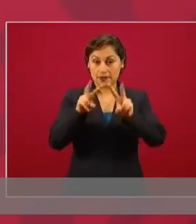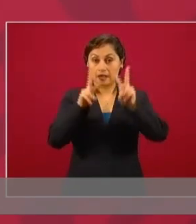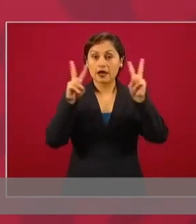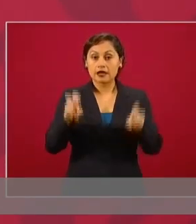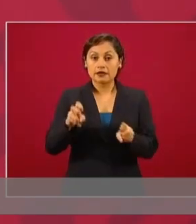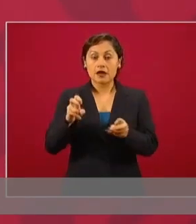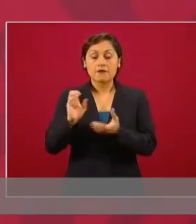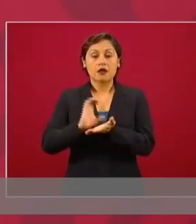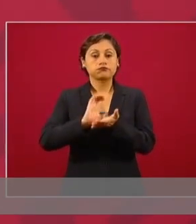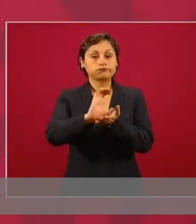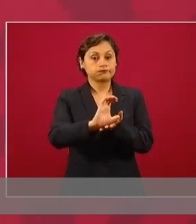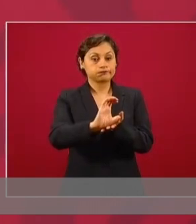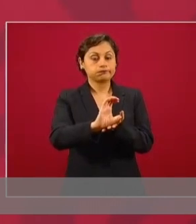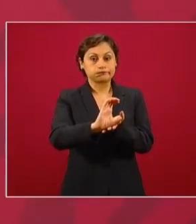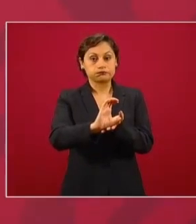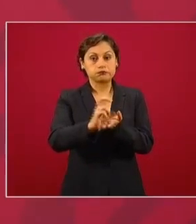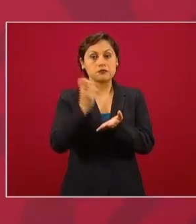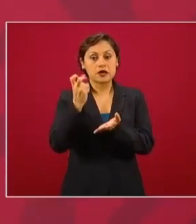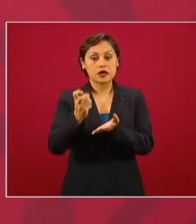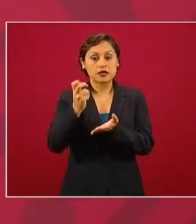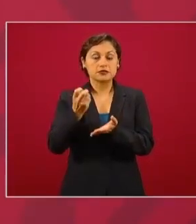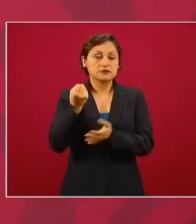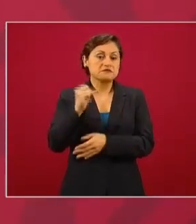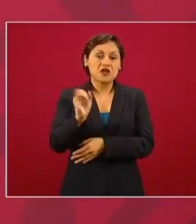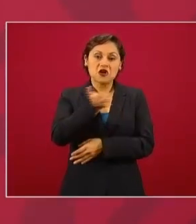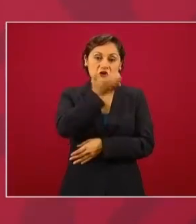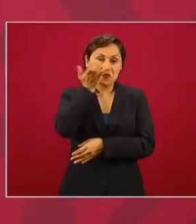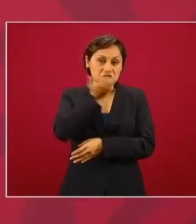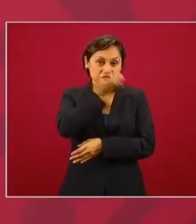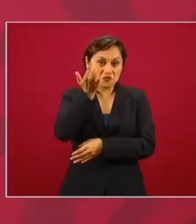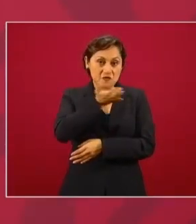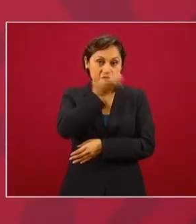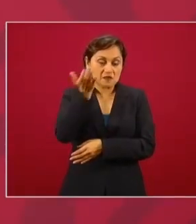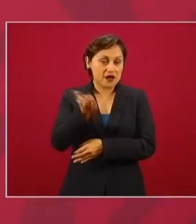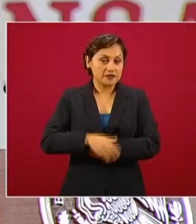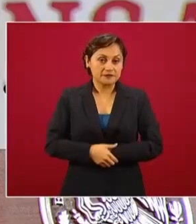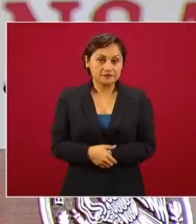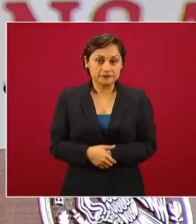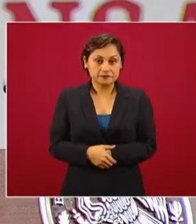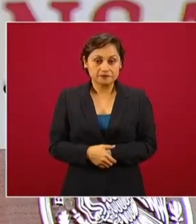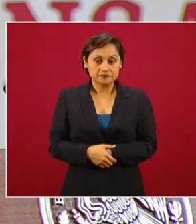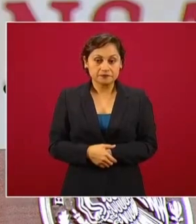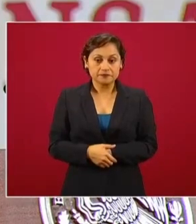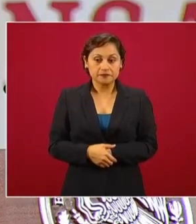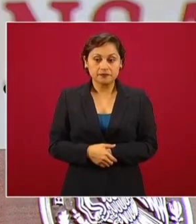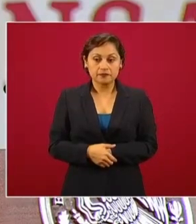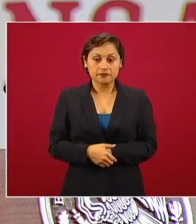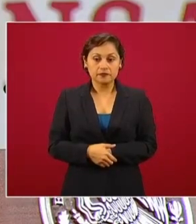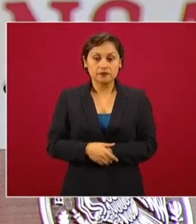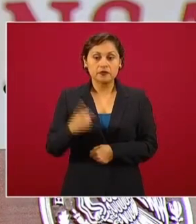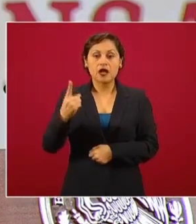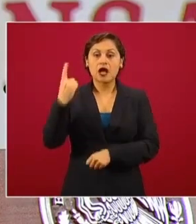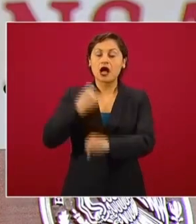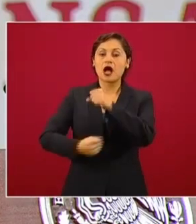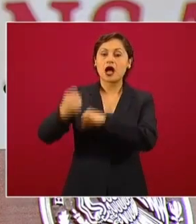operación de rutina, vamos a decir. Es algo que se solicitó desde el año